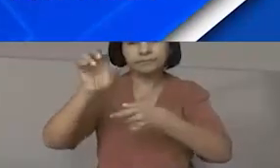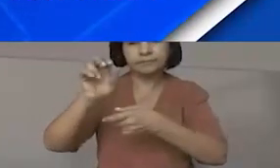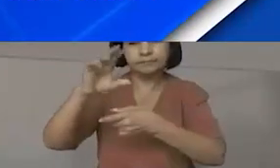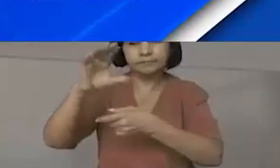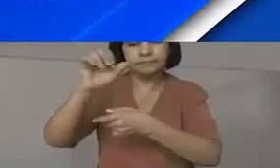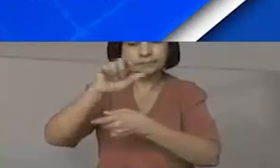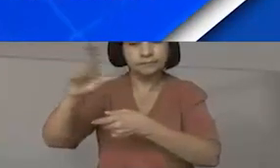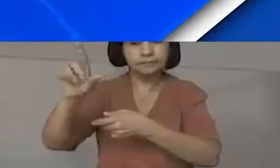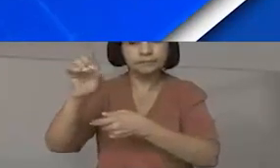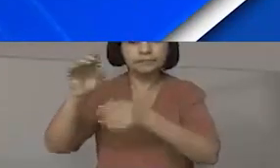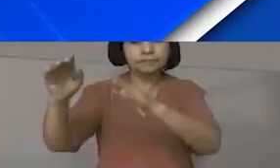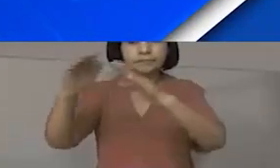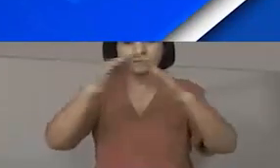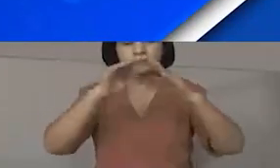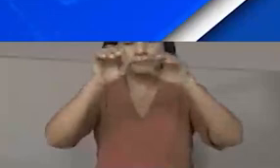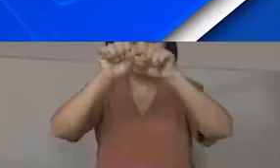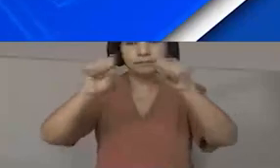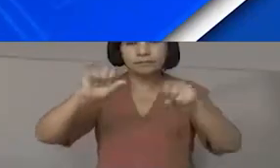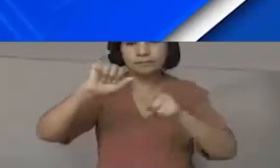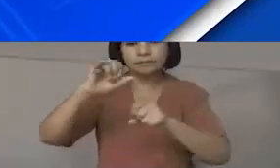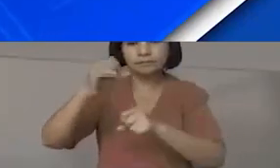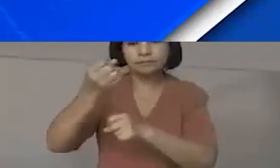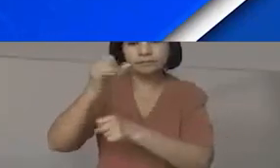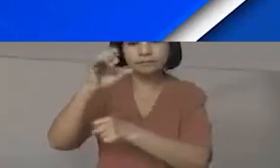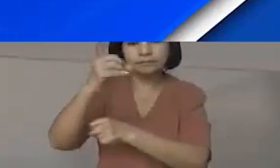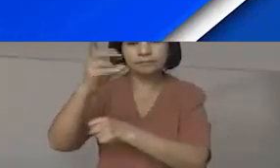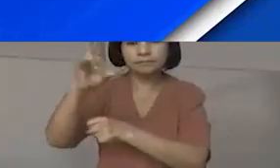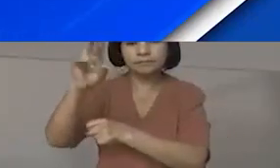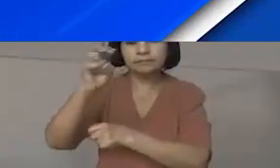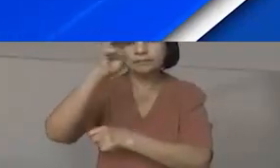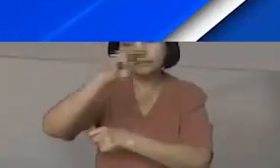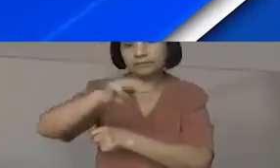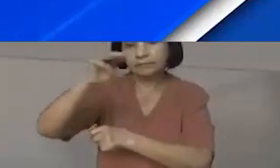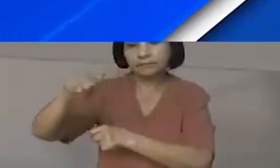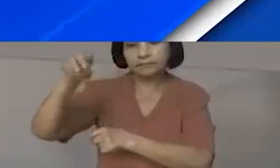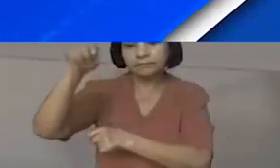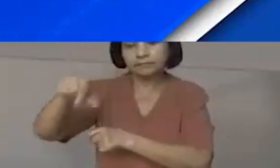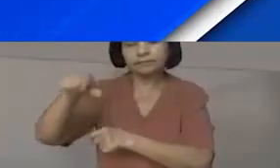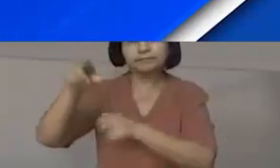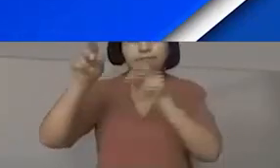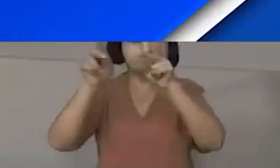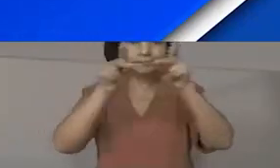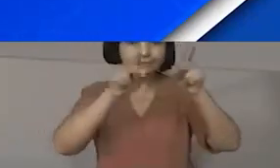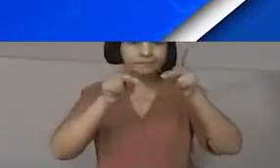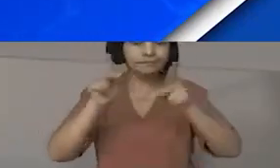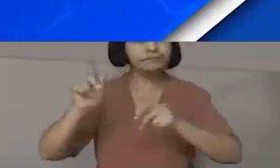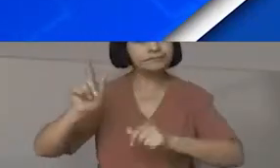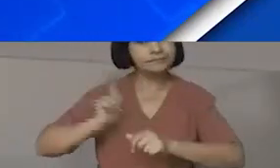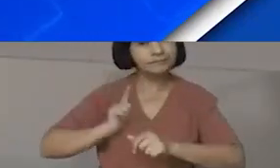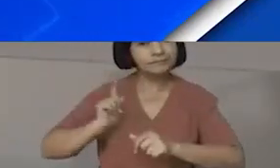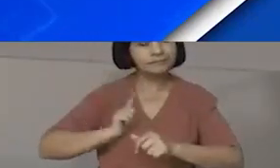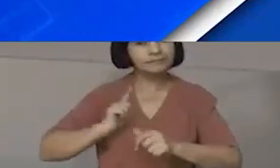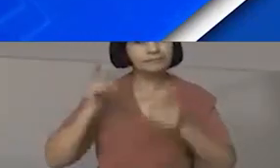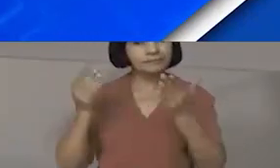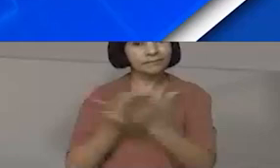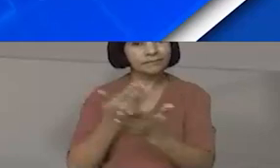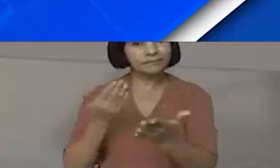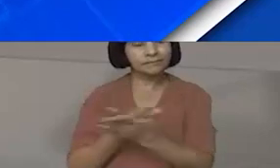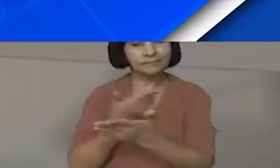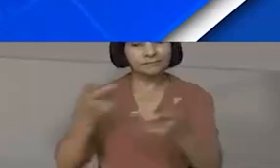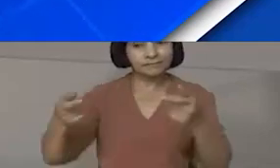Enacal en la ciudad de San Isidro, departamento de Matagalpa, donde los pobladores contarán con una